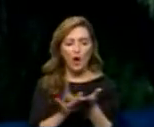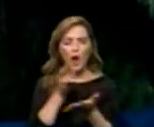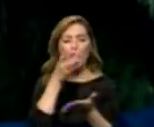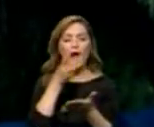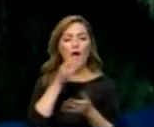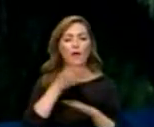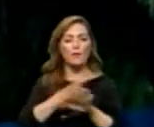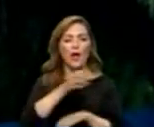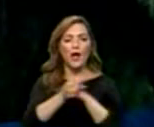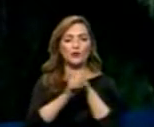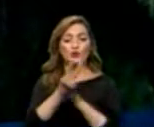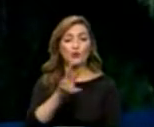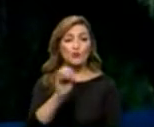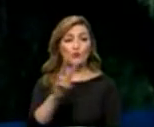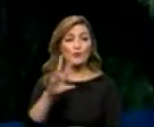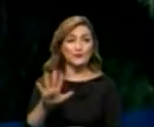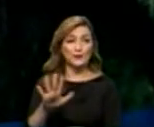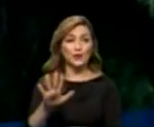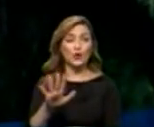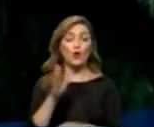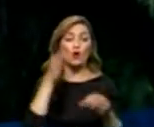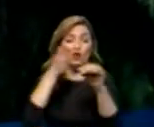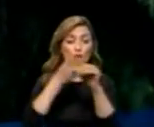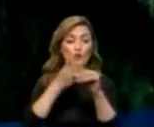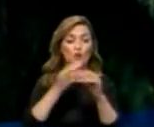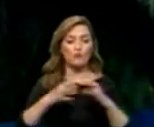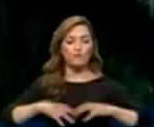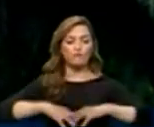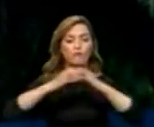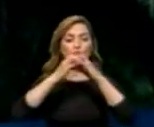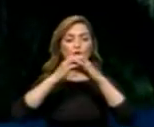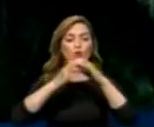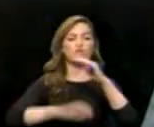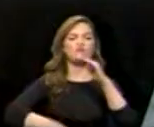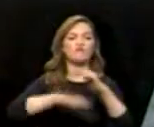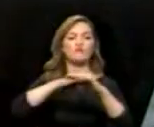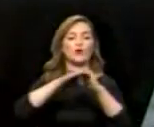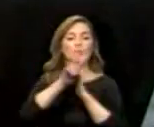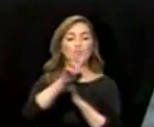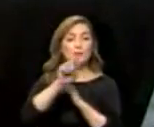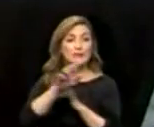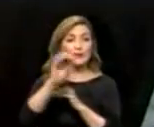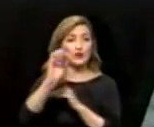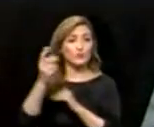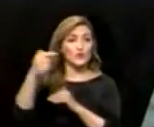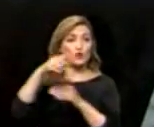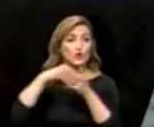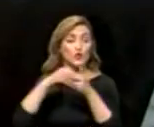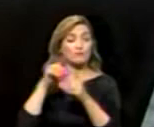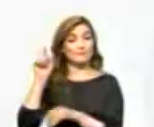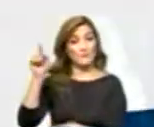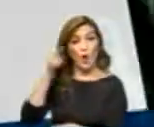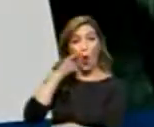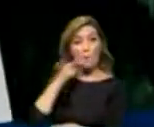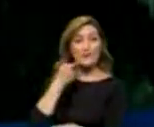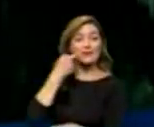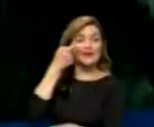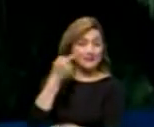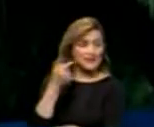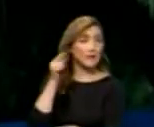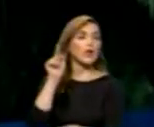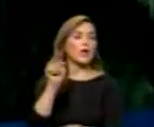2025, la expectativa es llegar a 2.500 millones de dólares. En Ecuador, Santiago Trejo cree que podría generar